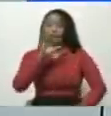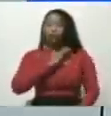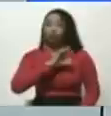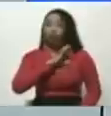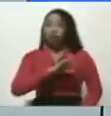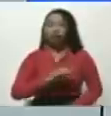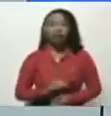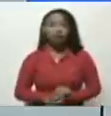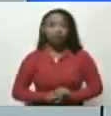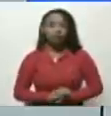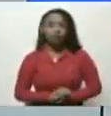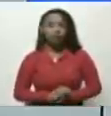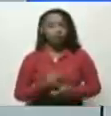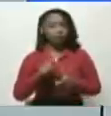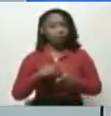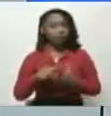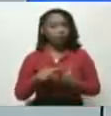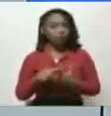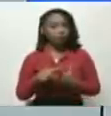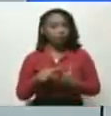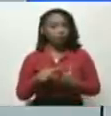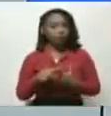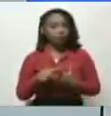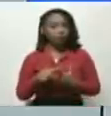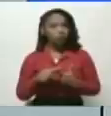socialista. Y entonces,